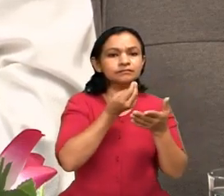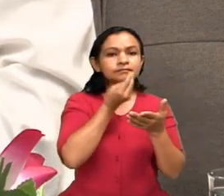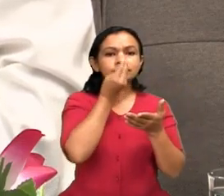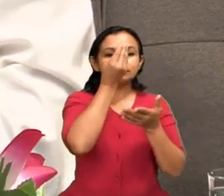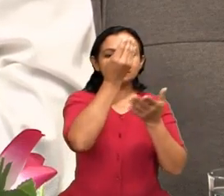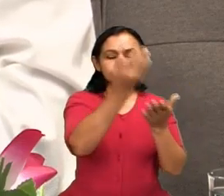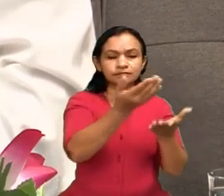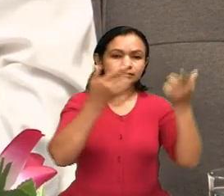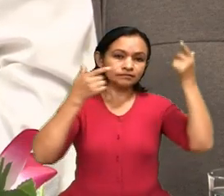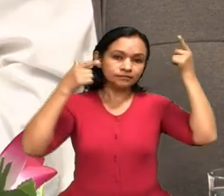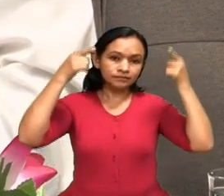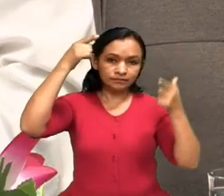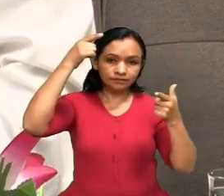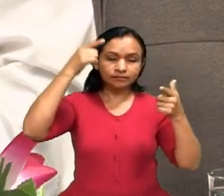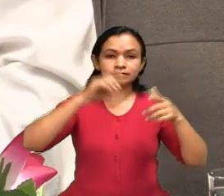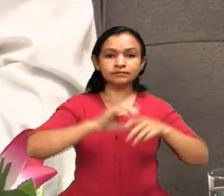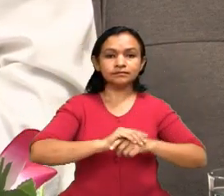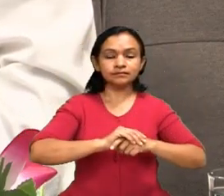a Sandino.